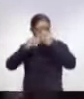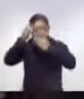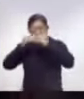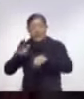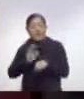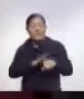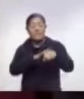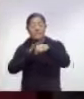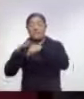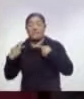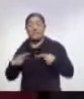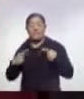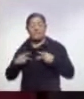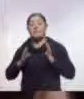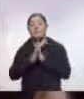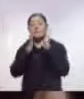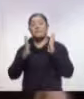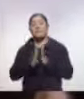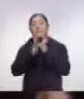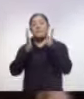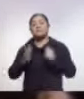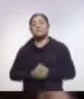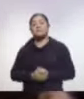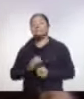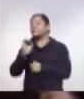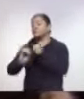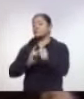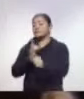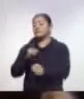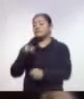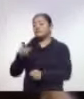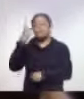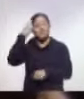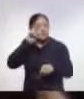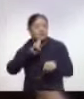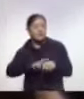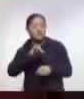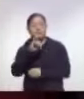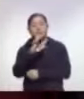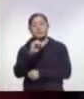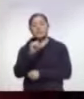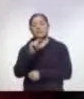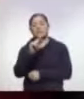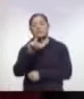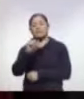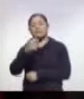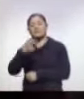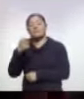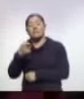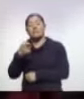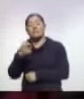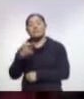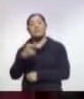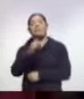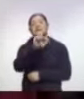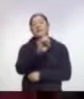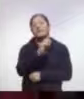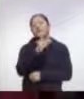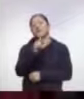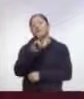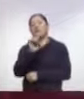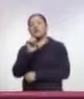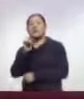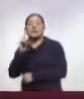mayor número de personas participen. En su oportunidad, el director general del Icatlax y coordinador del Sistema Estatal de Promoción del Empleo